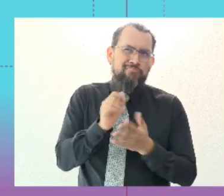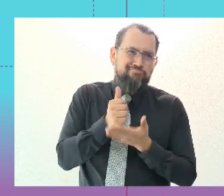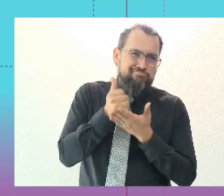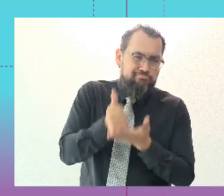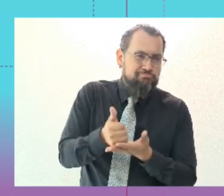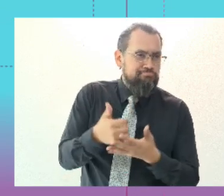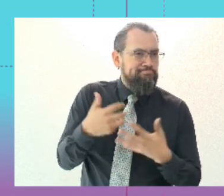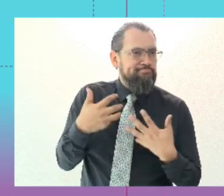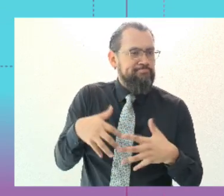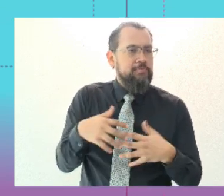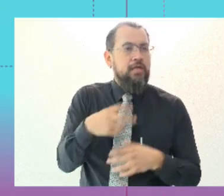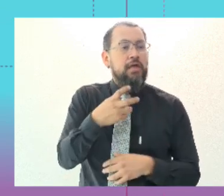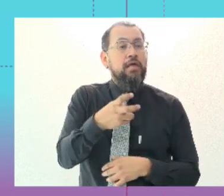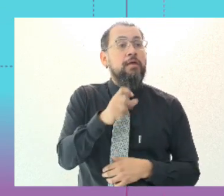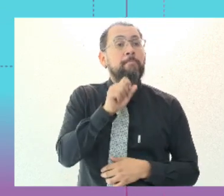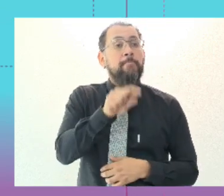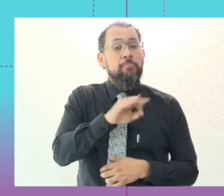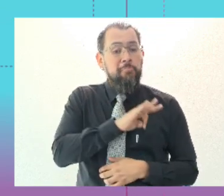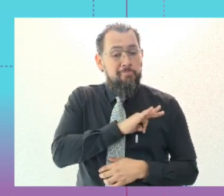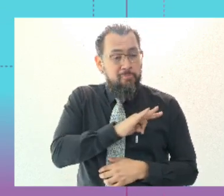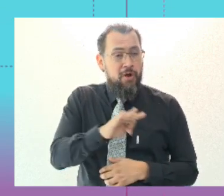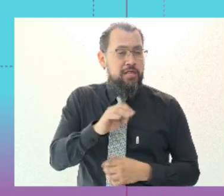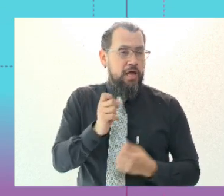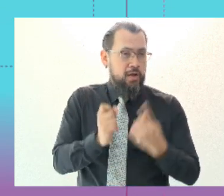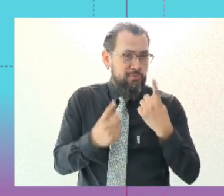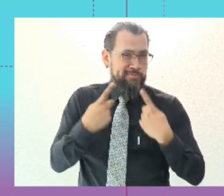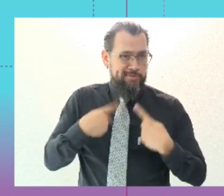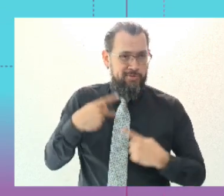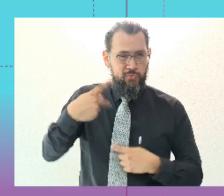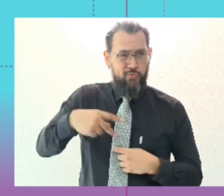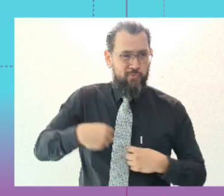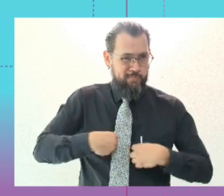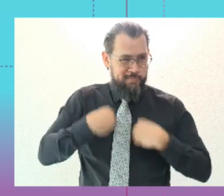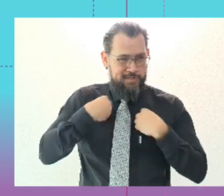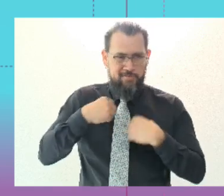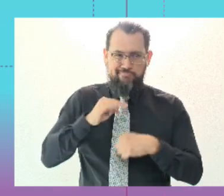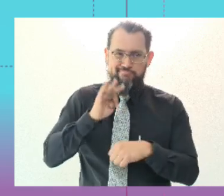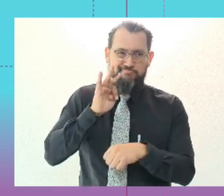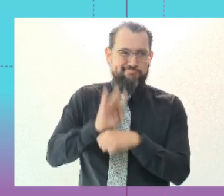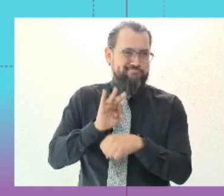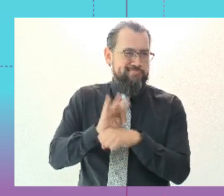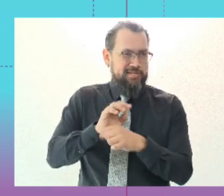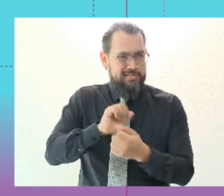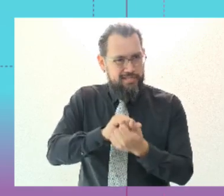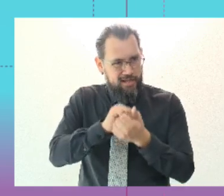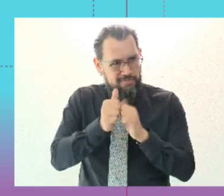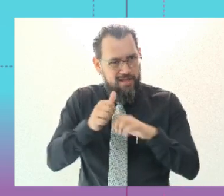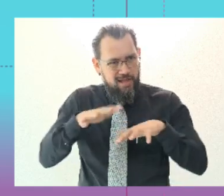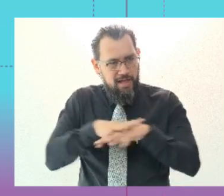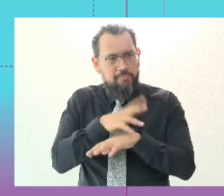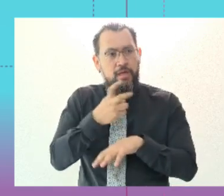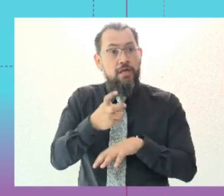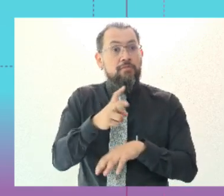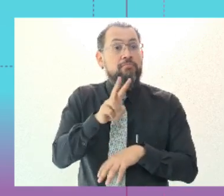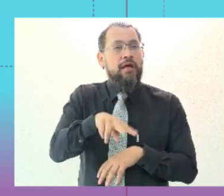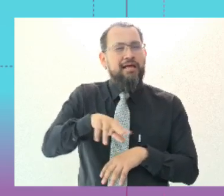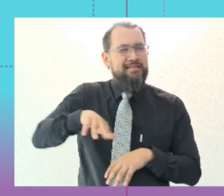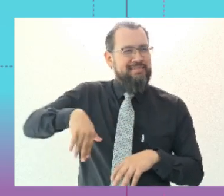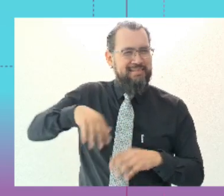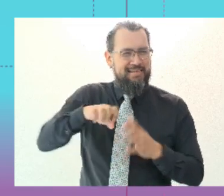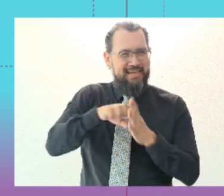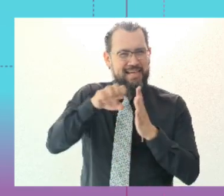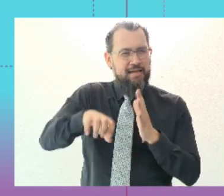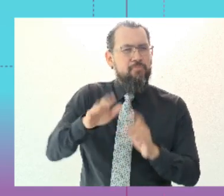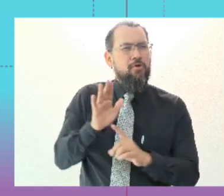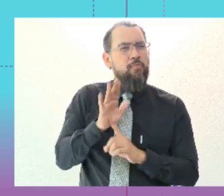tenemos de poder cambiar y transformar vidas, en este ejemplo que ponía también el comisionado de cómo la participación ciudadana se puede ver de dos